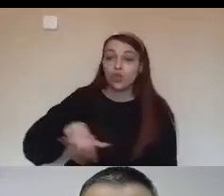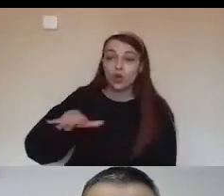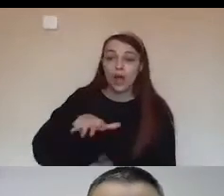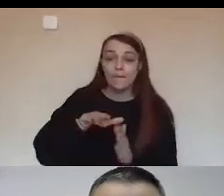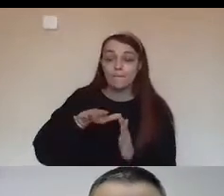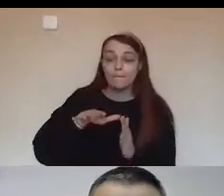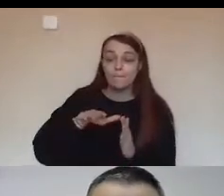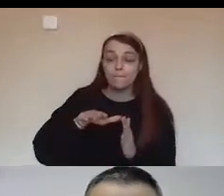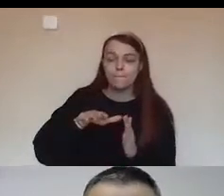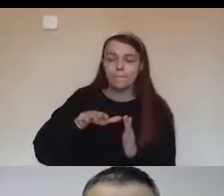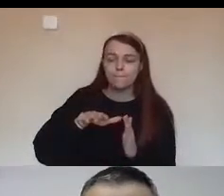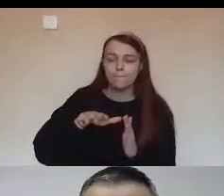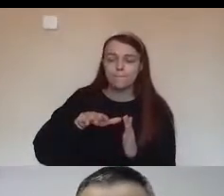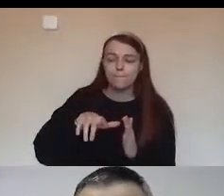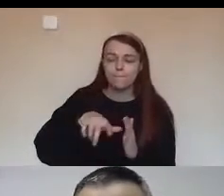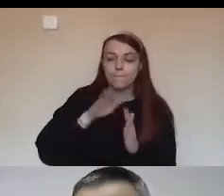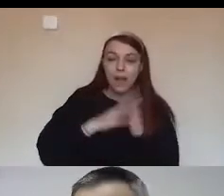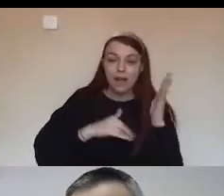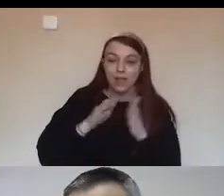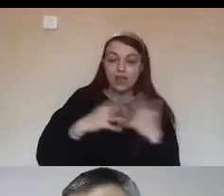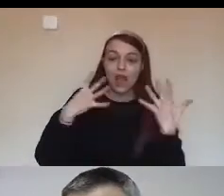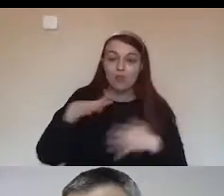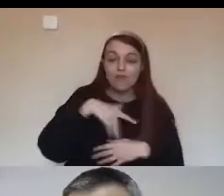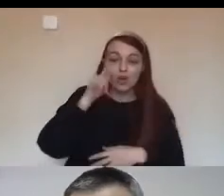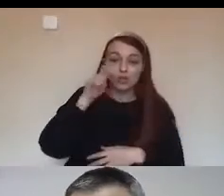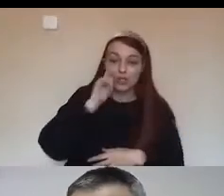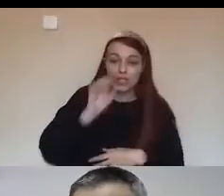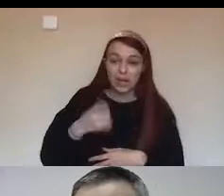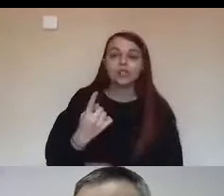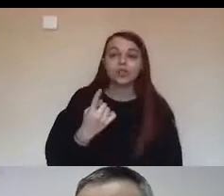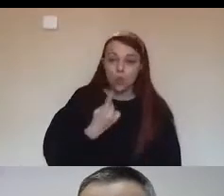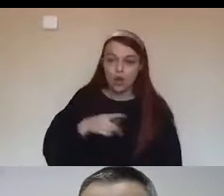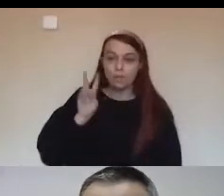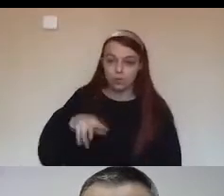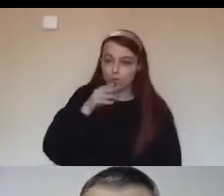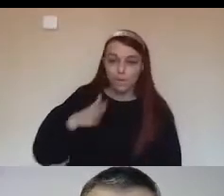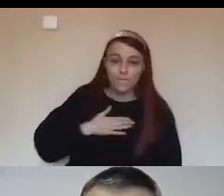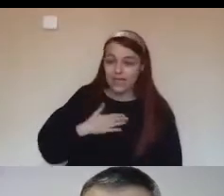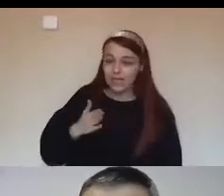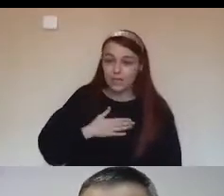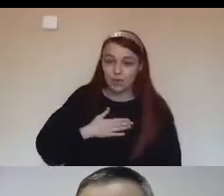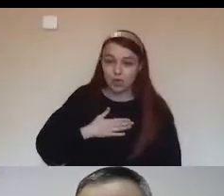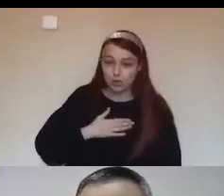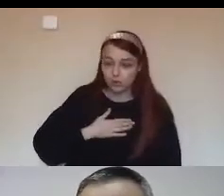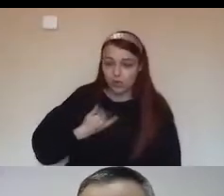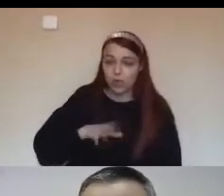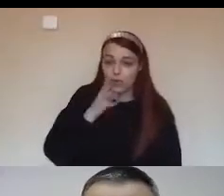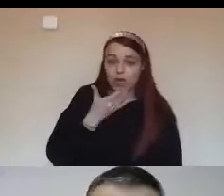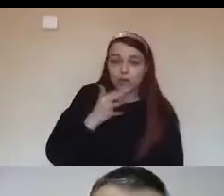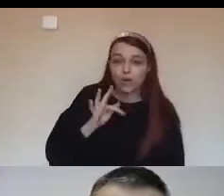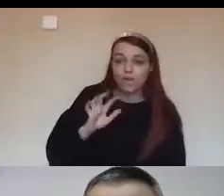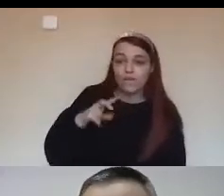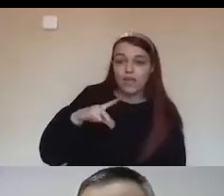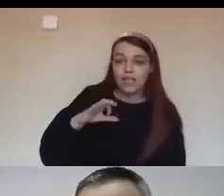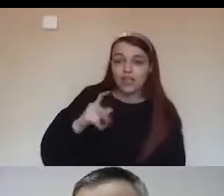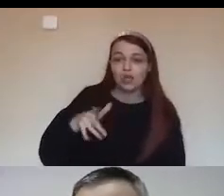Valenciana. O sea, somos una ciudad con un patrimonio excepcional, extraordinario. Fuimos colonia fenicia, fuimos ciudad